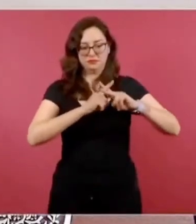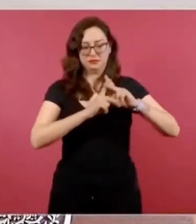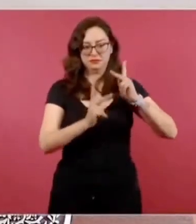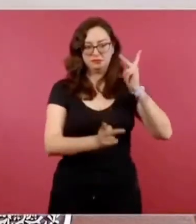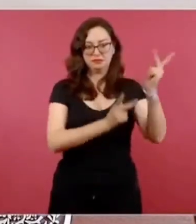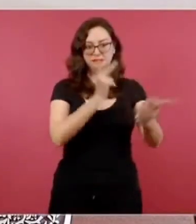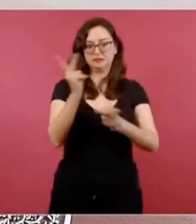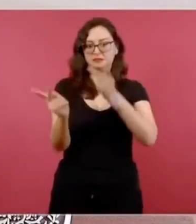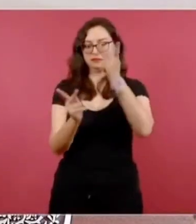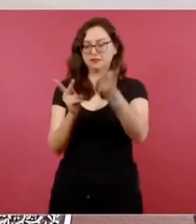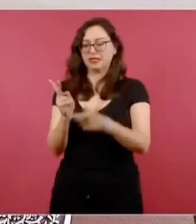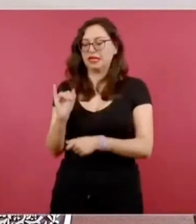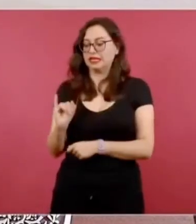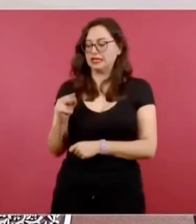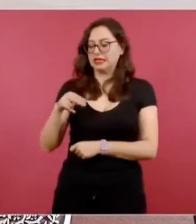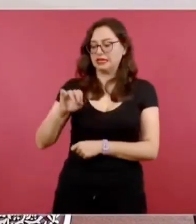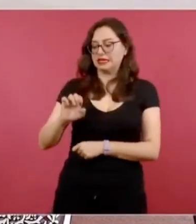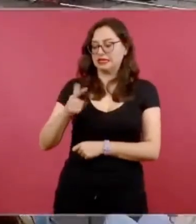del INEGI